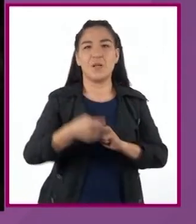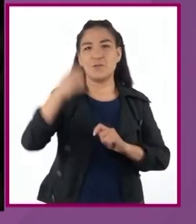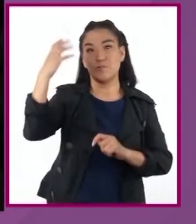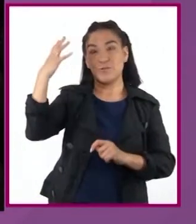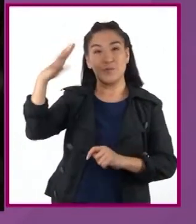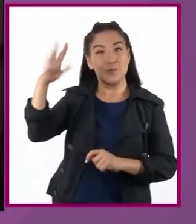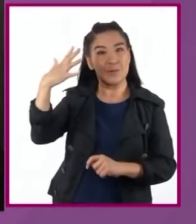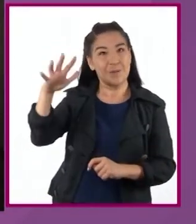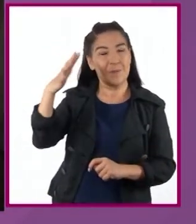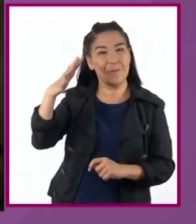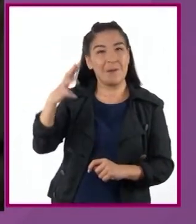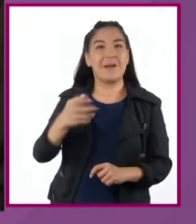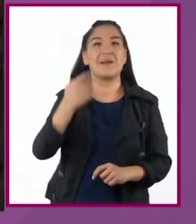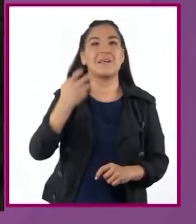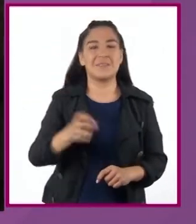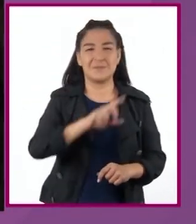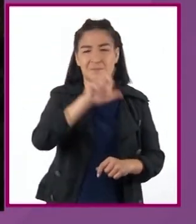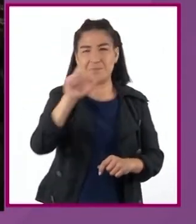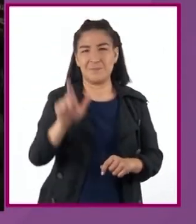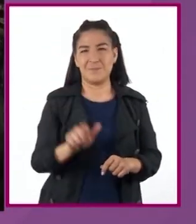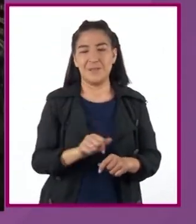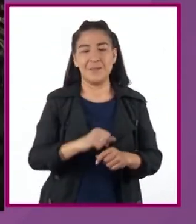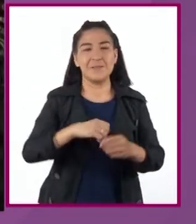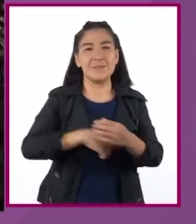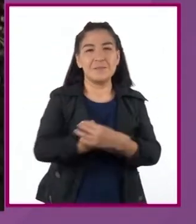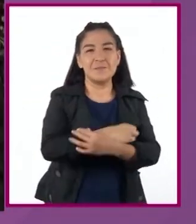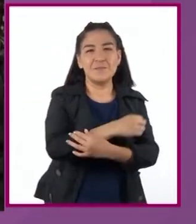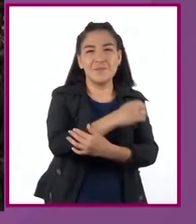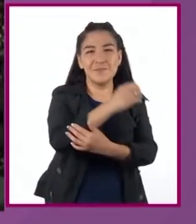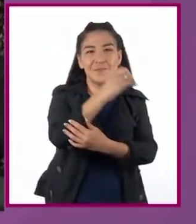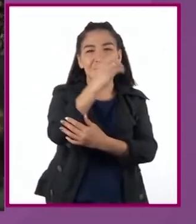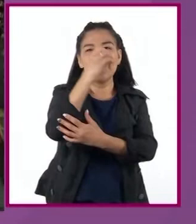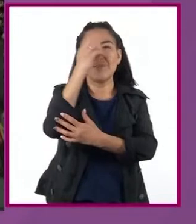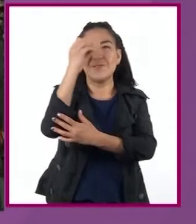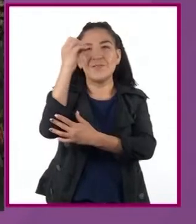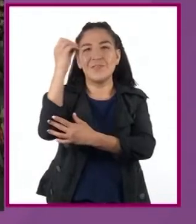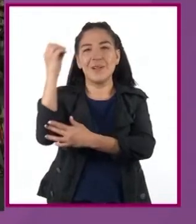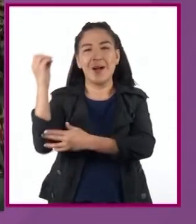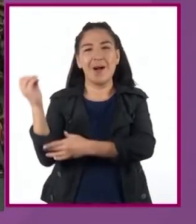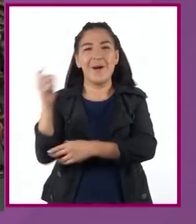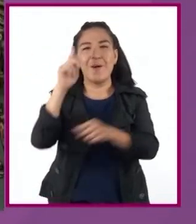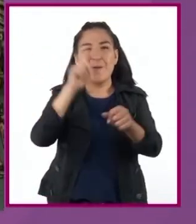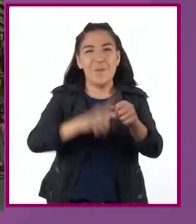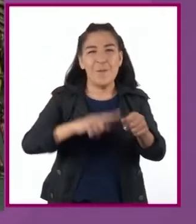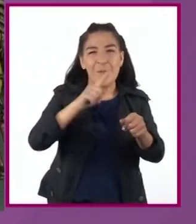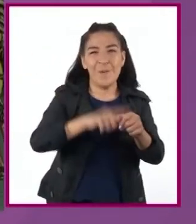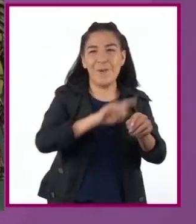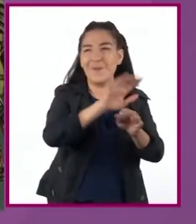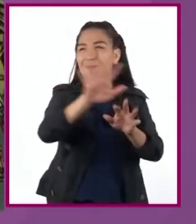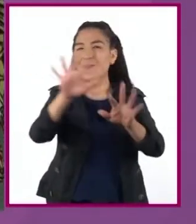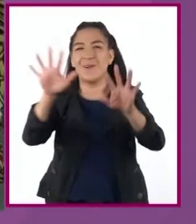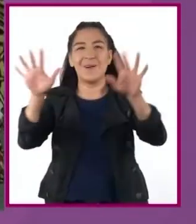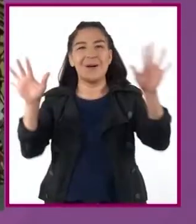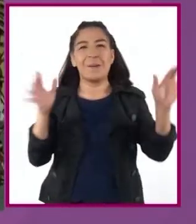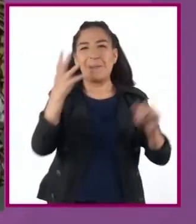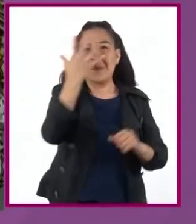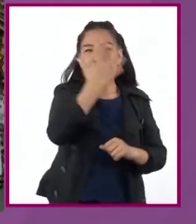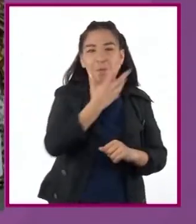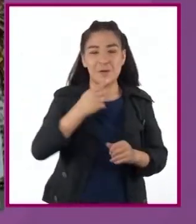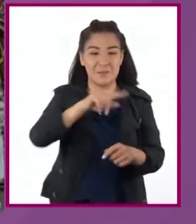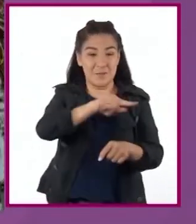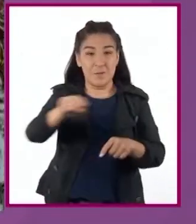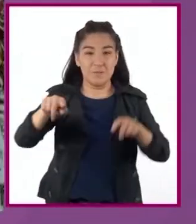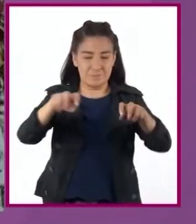Después de un gran rato, el cielo se puso colorado por todas partes y ellos se postraron de